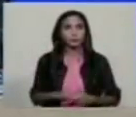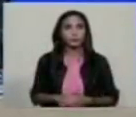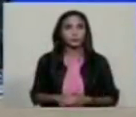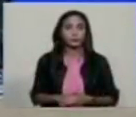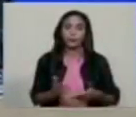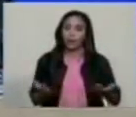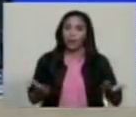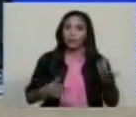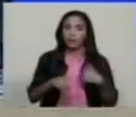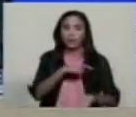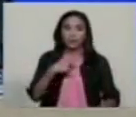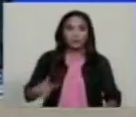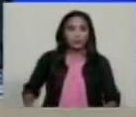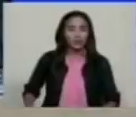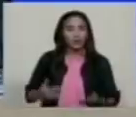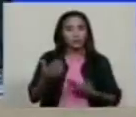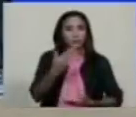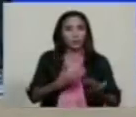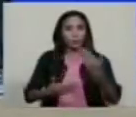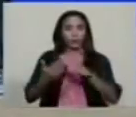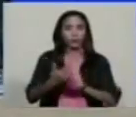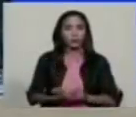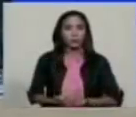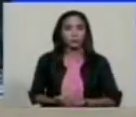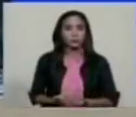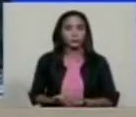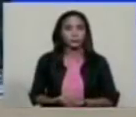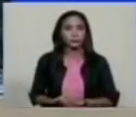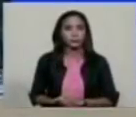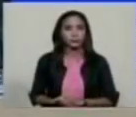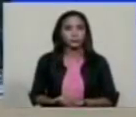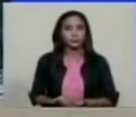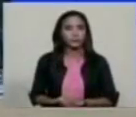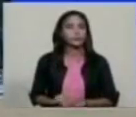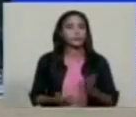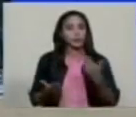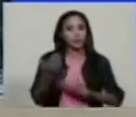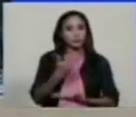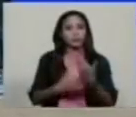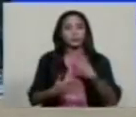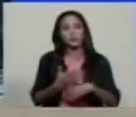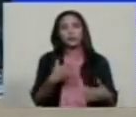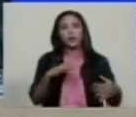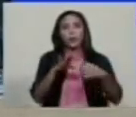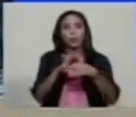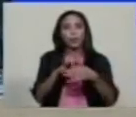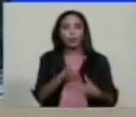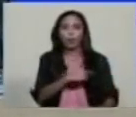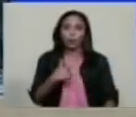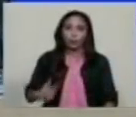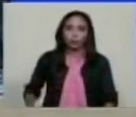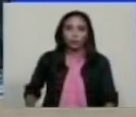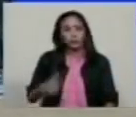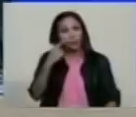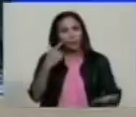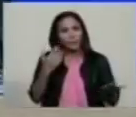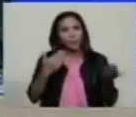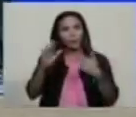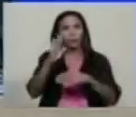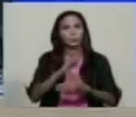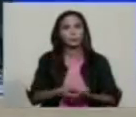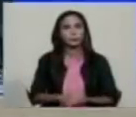China milenaria, desde nuestra hermana mayor, la República Popular China. Vayan con esa bandera que les